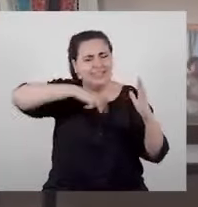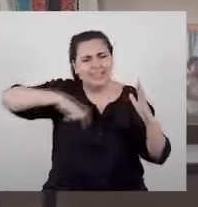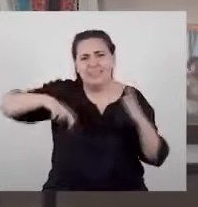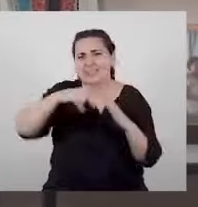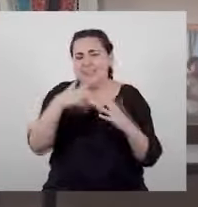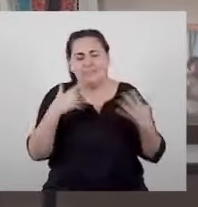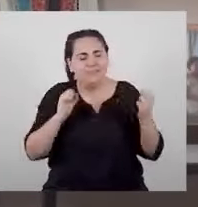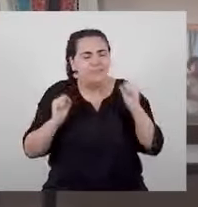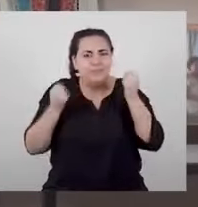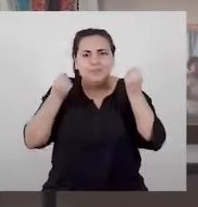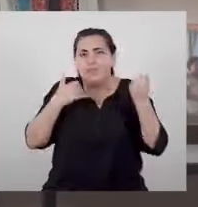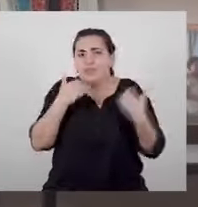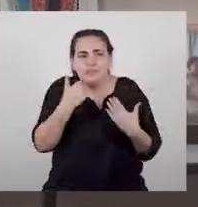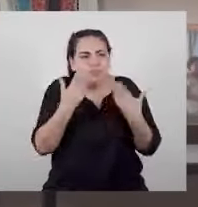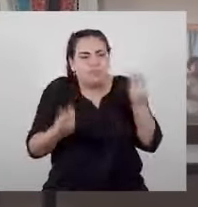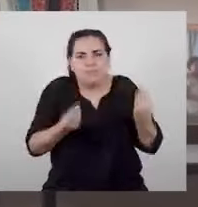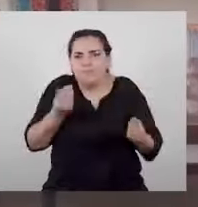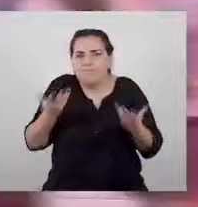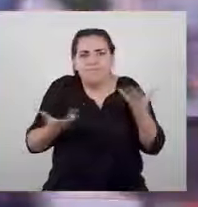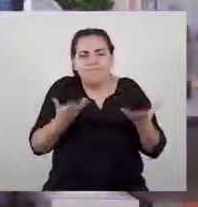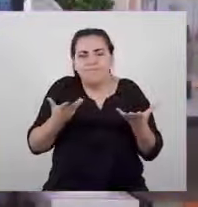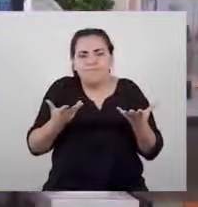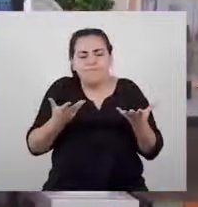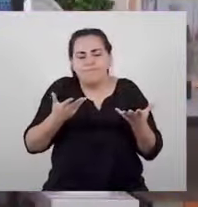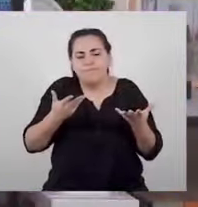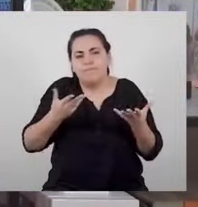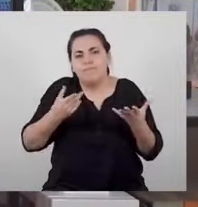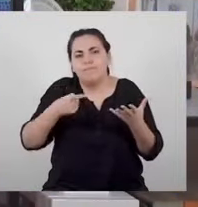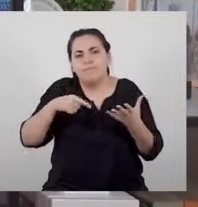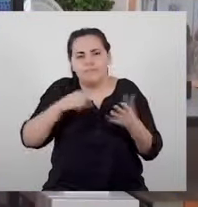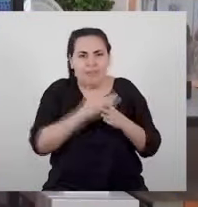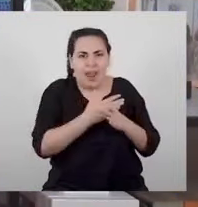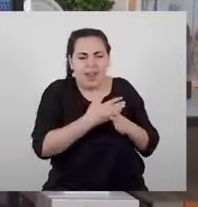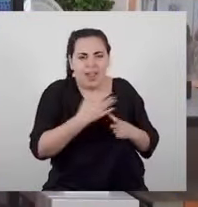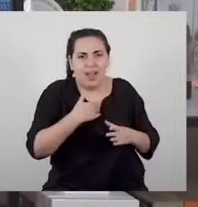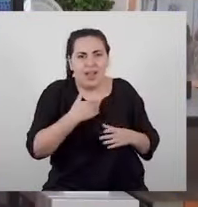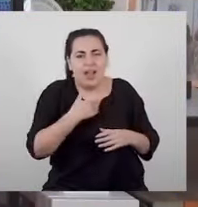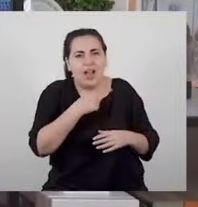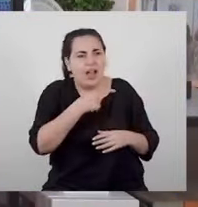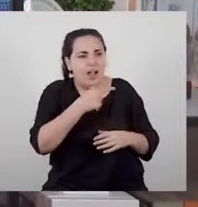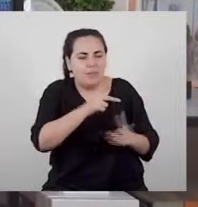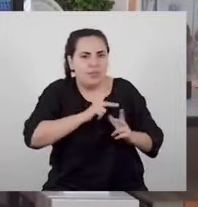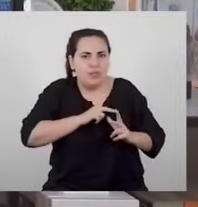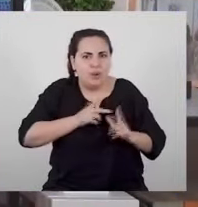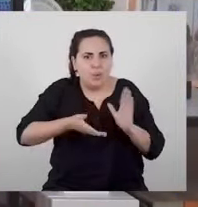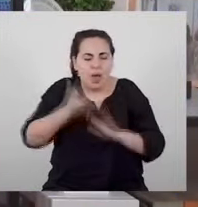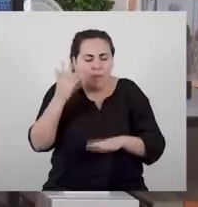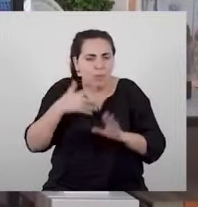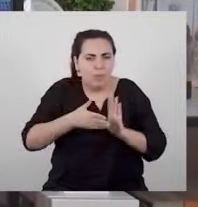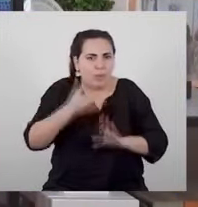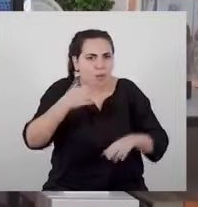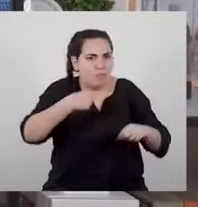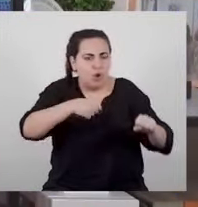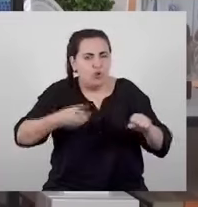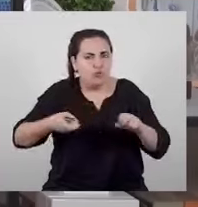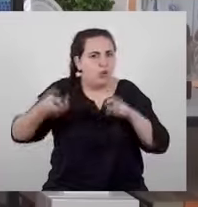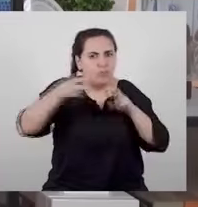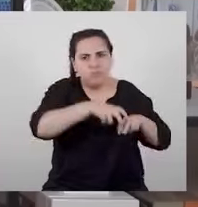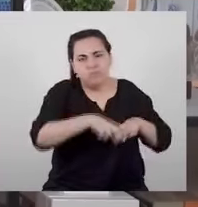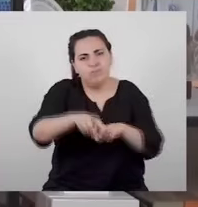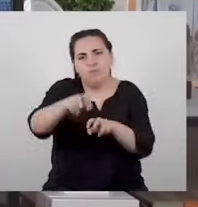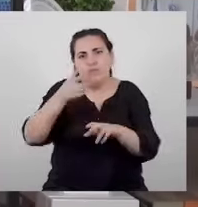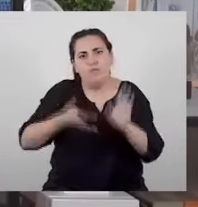no sabía no sabía qué hacer en ese momento que estaba en pareja mi pareja me dijo vamos nos subimos a la moto y nos